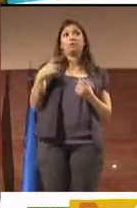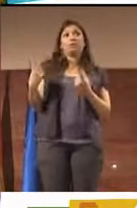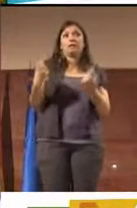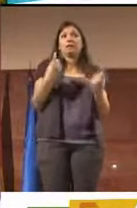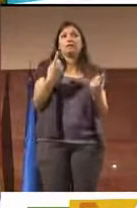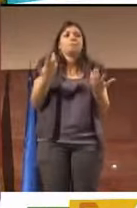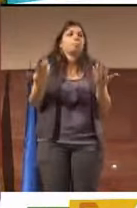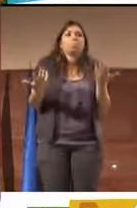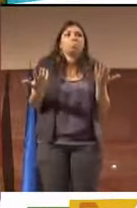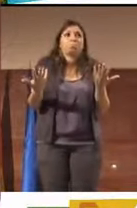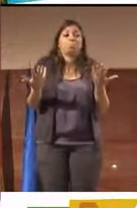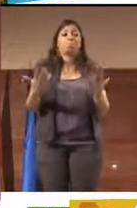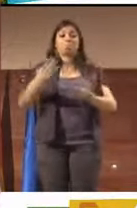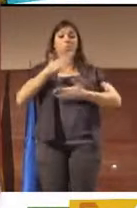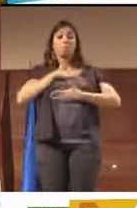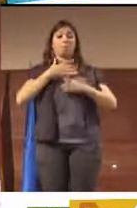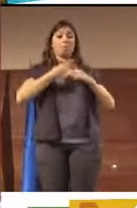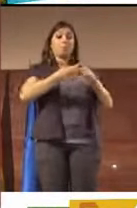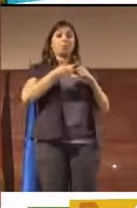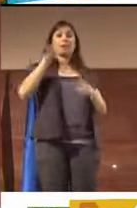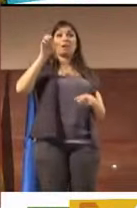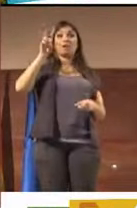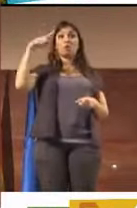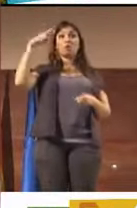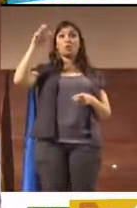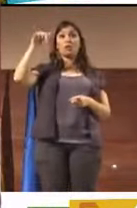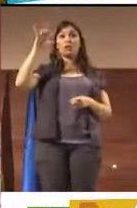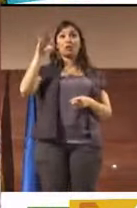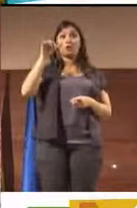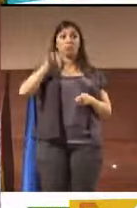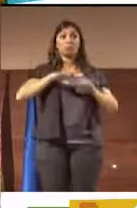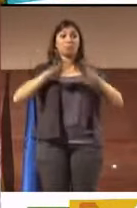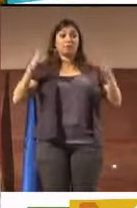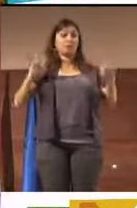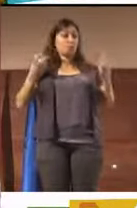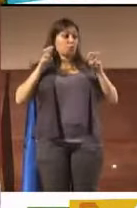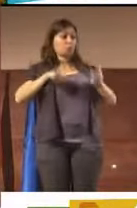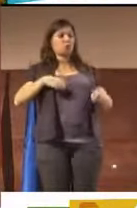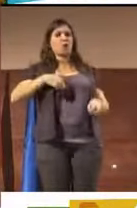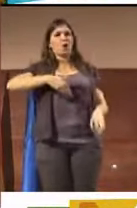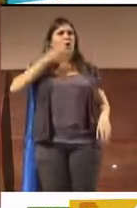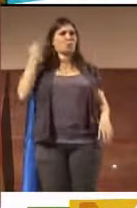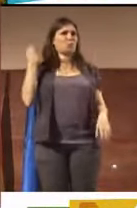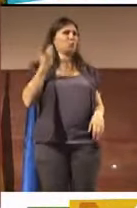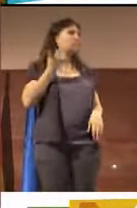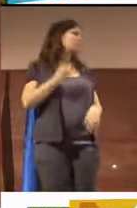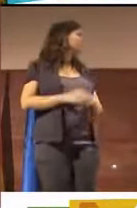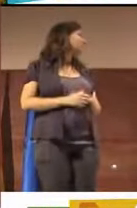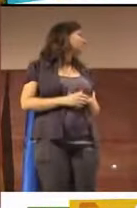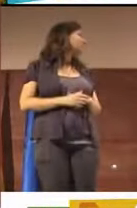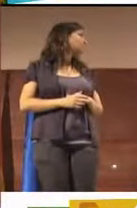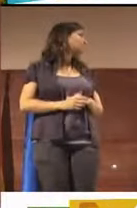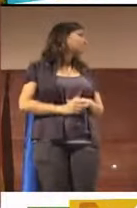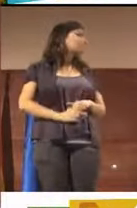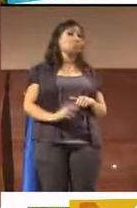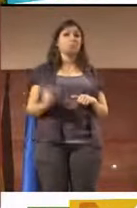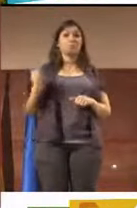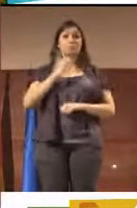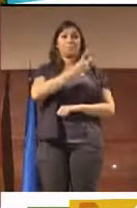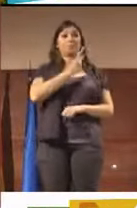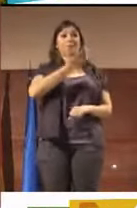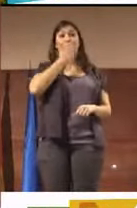necesitan. Para mí, compartir con Eugenio esta mesa, pues es un orgullo. Eugenio y yo nos conocemos